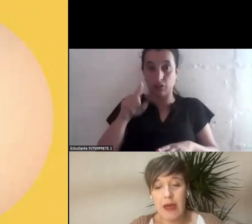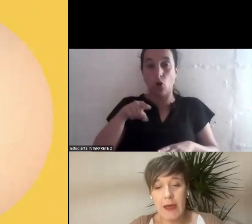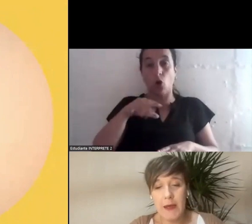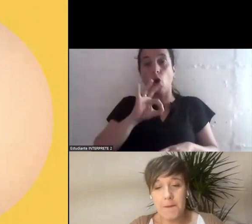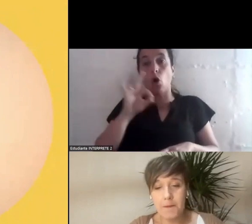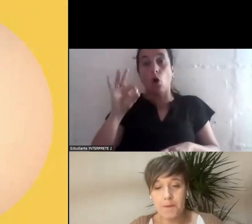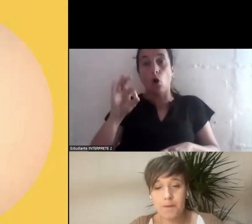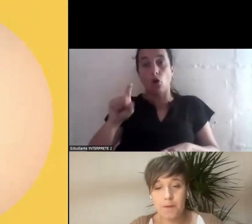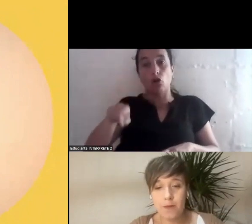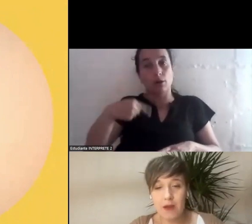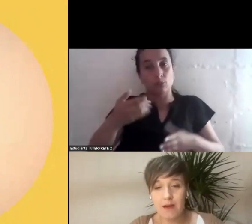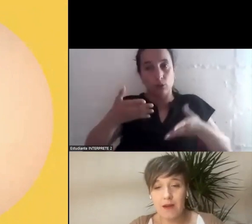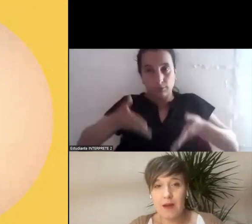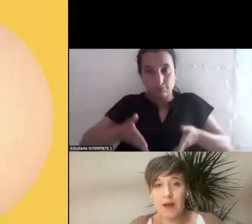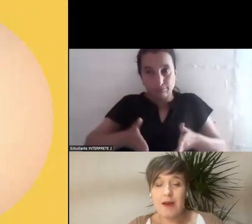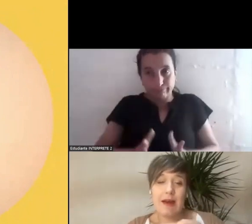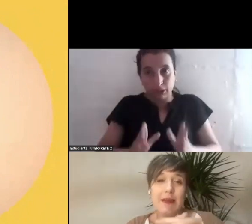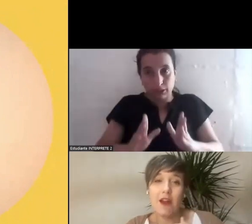diagnóstico,